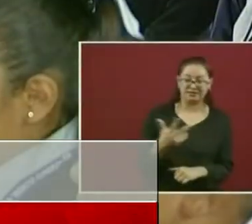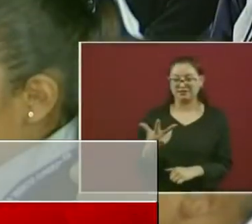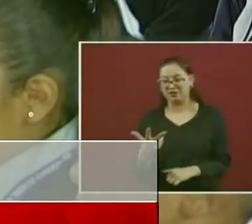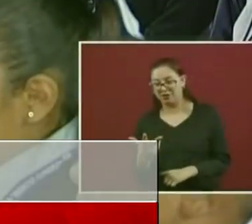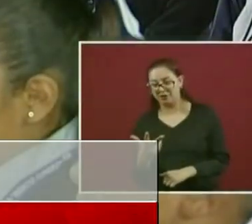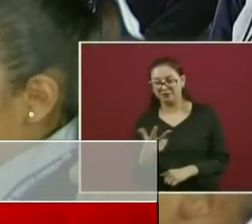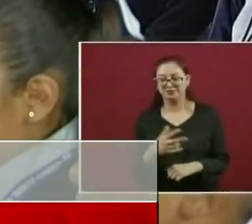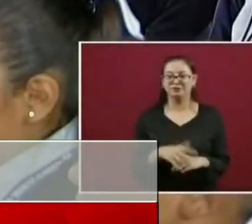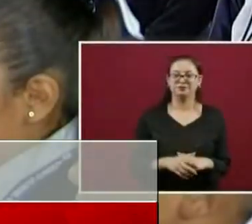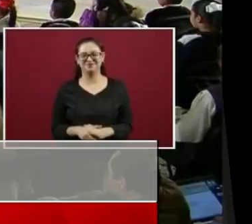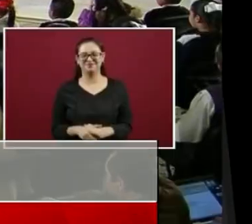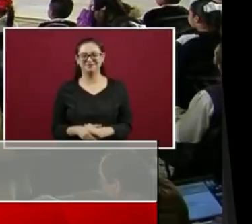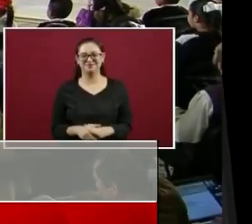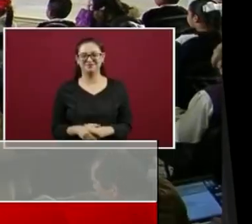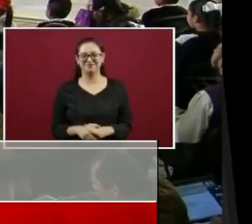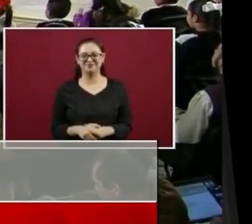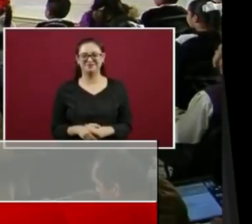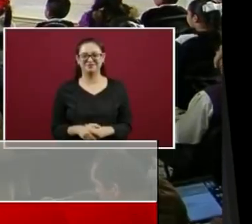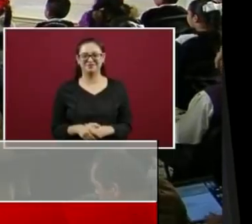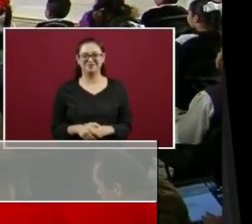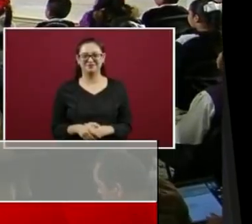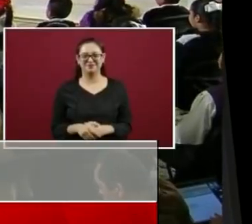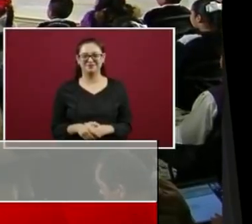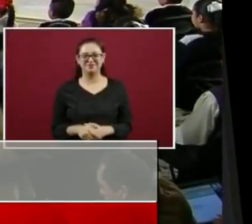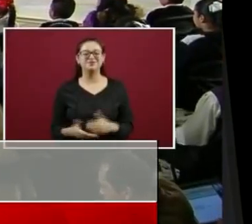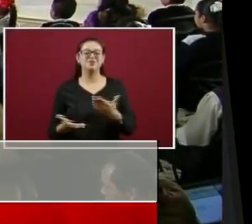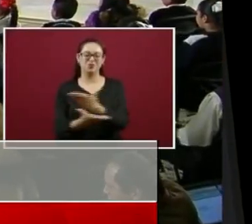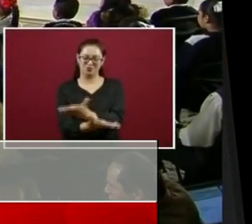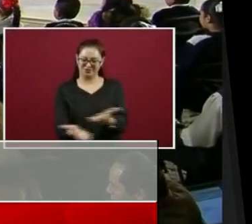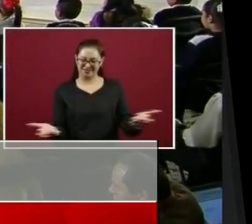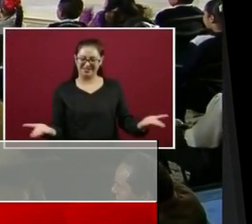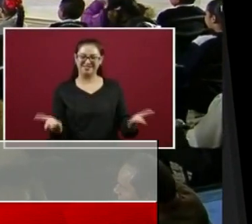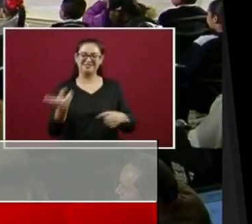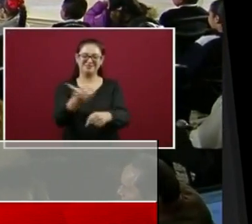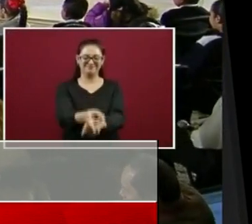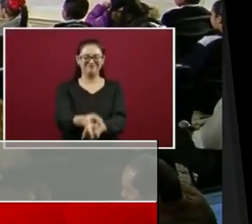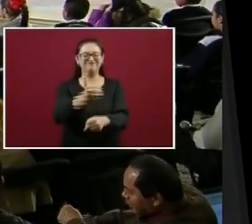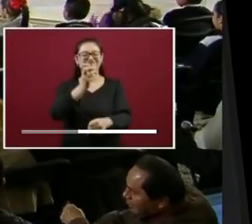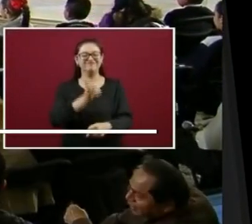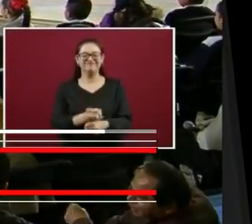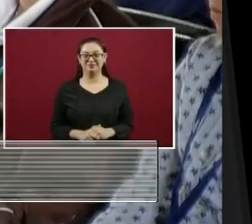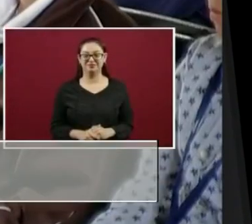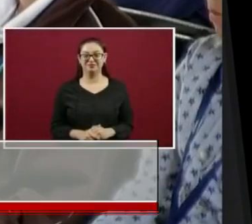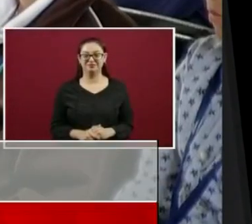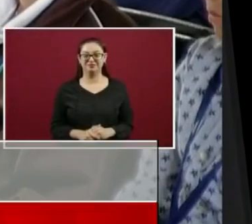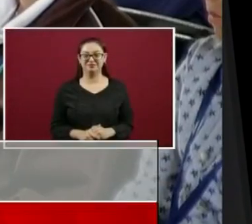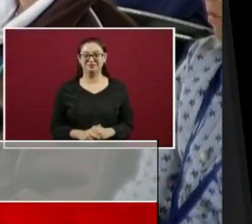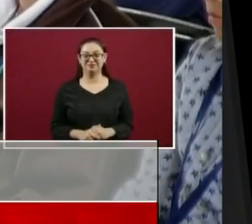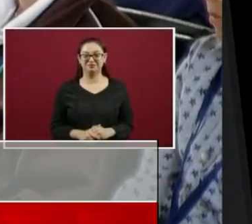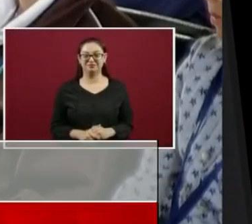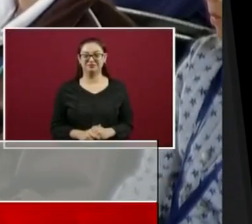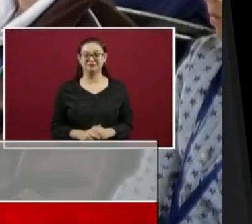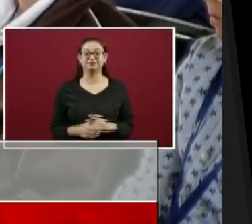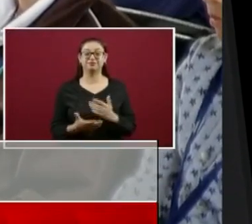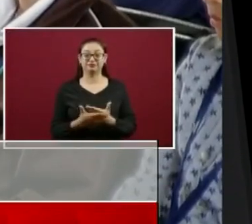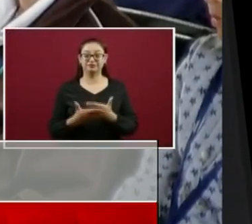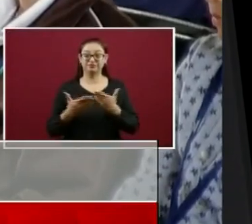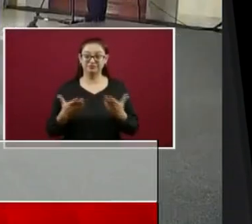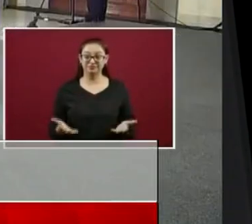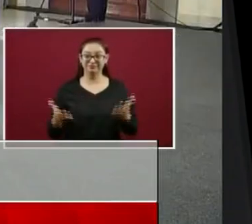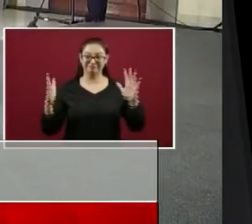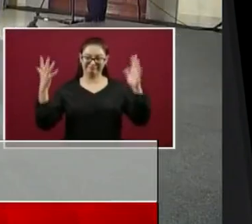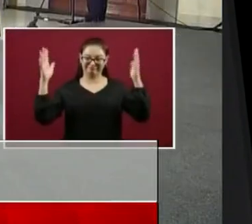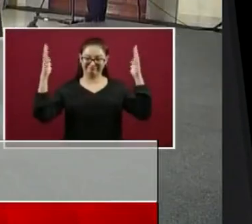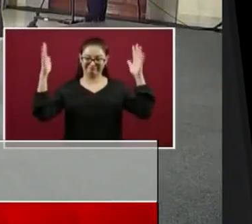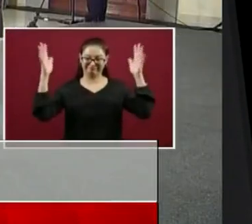López Obrador. Son ustedes nuestros invitados especiales. Bueno, entonces vamos a aplaudirle a